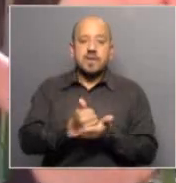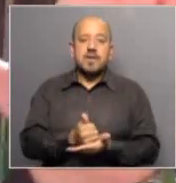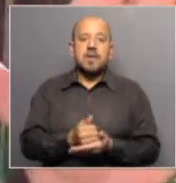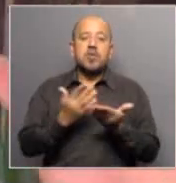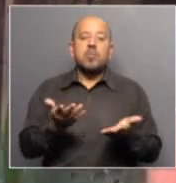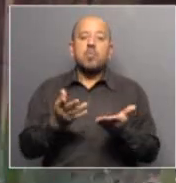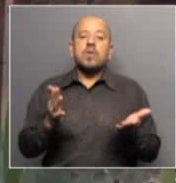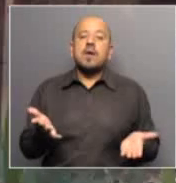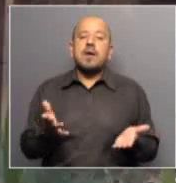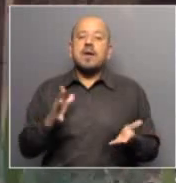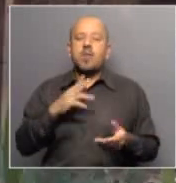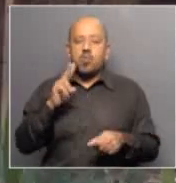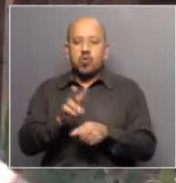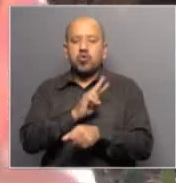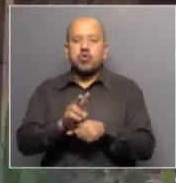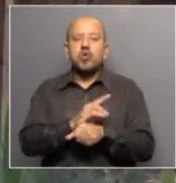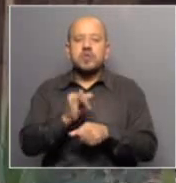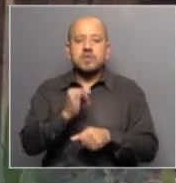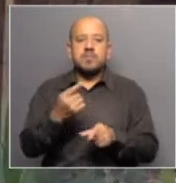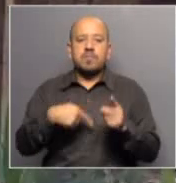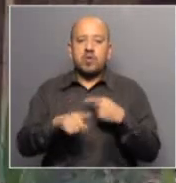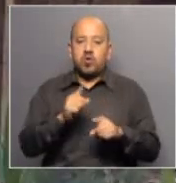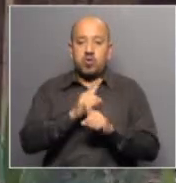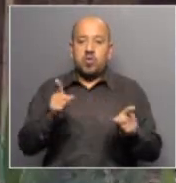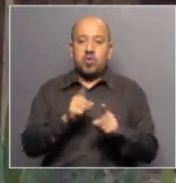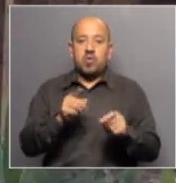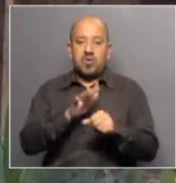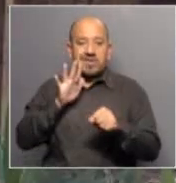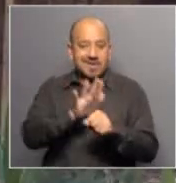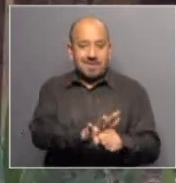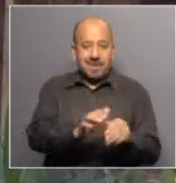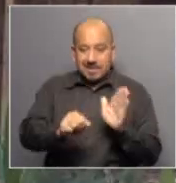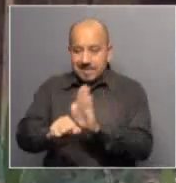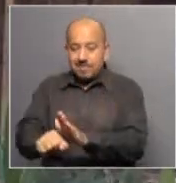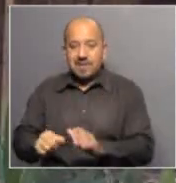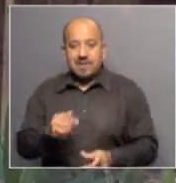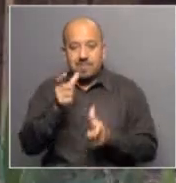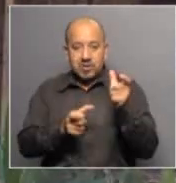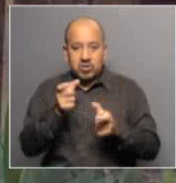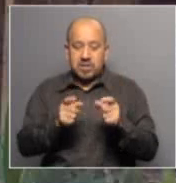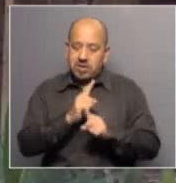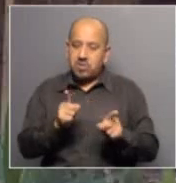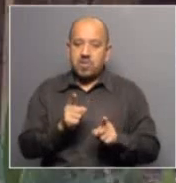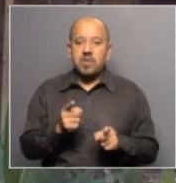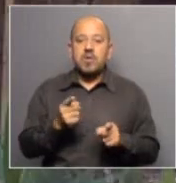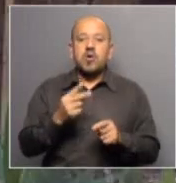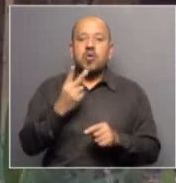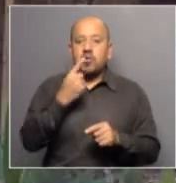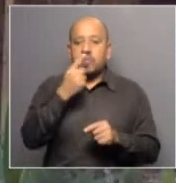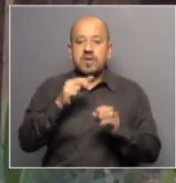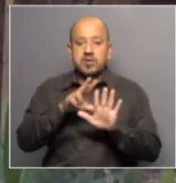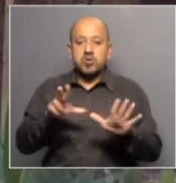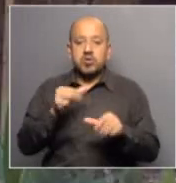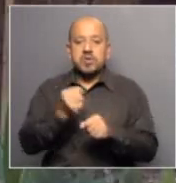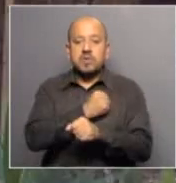de una fiscalización más global, pero no está arriba de las personas. Por ejemplo, en 2018, que fue el año que se